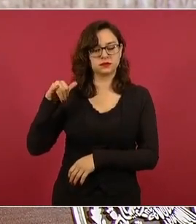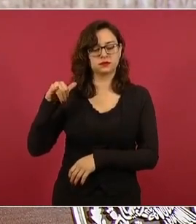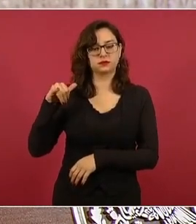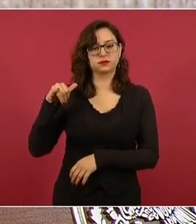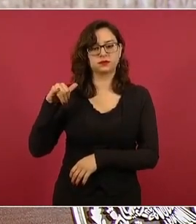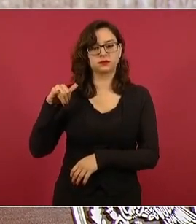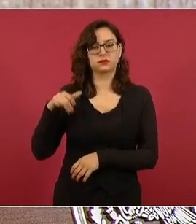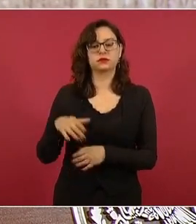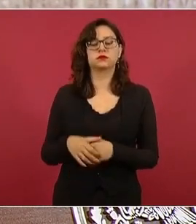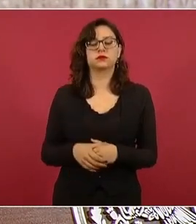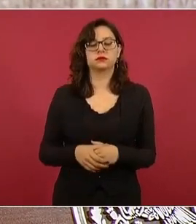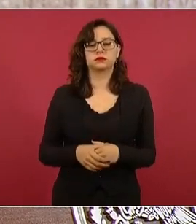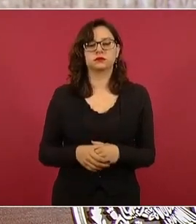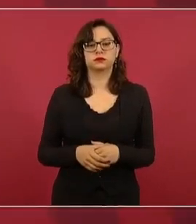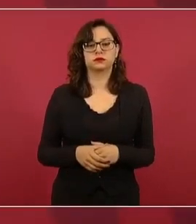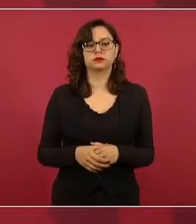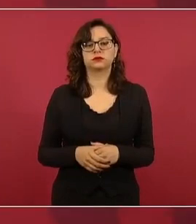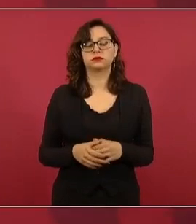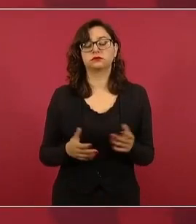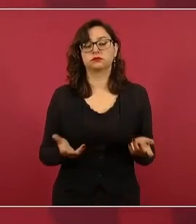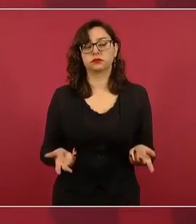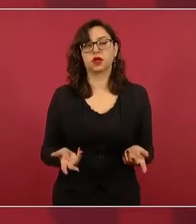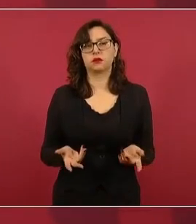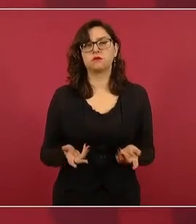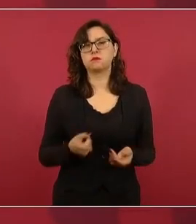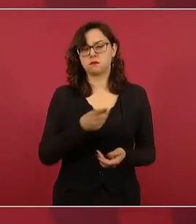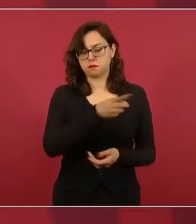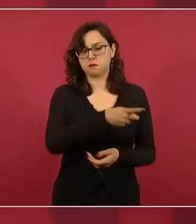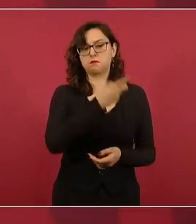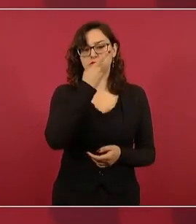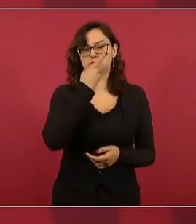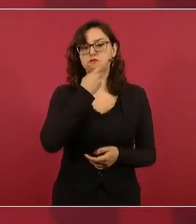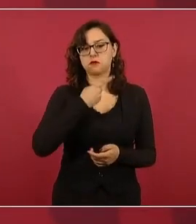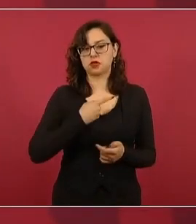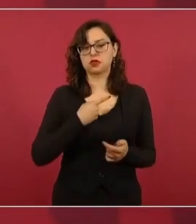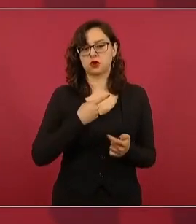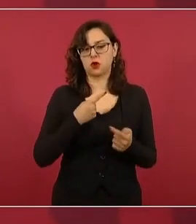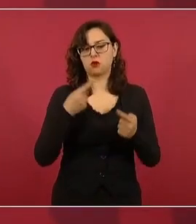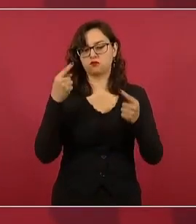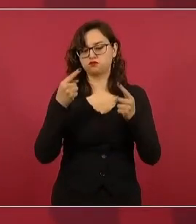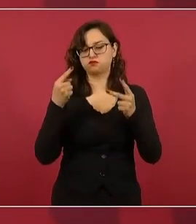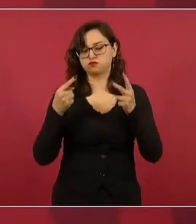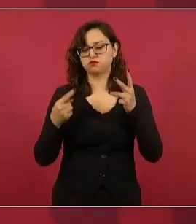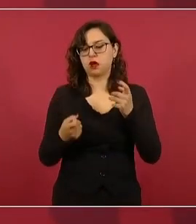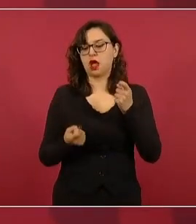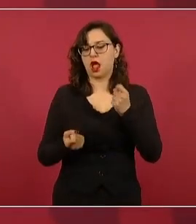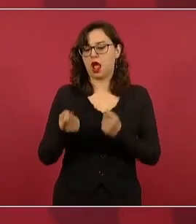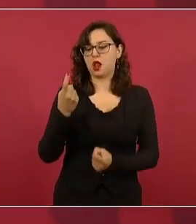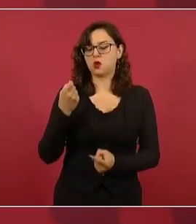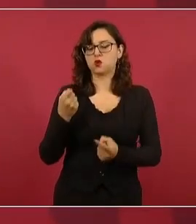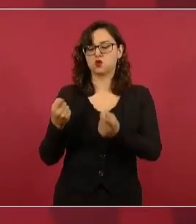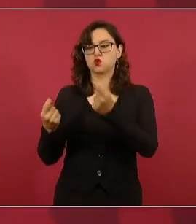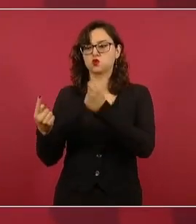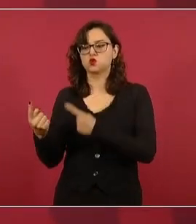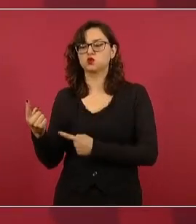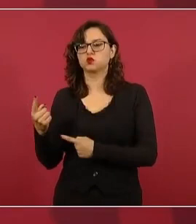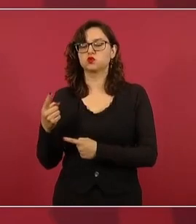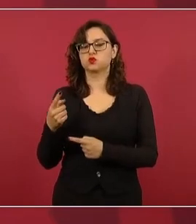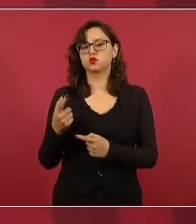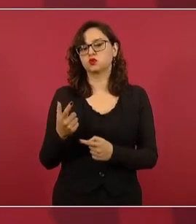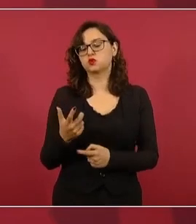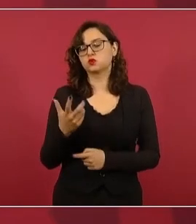Y me informan que ya se han clausurado 5